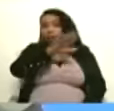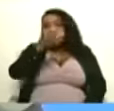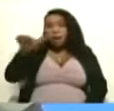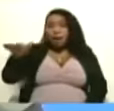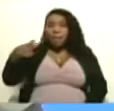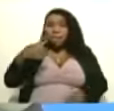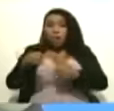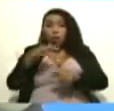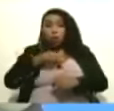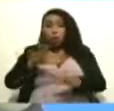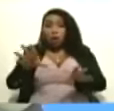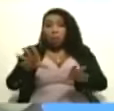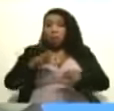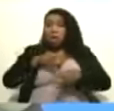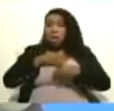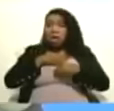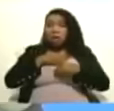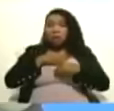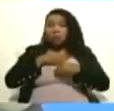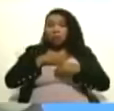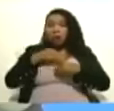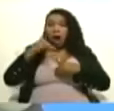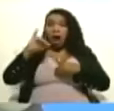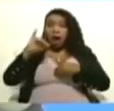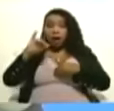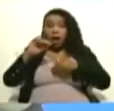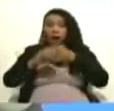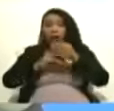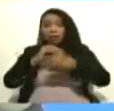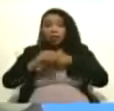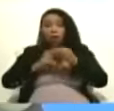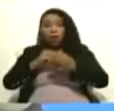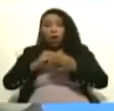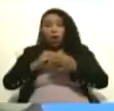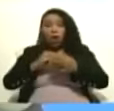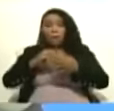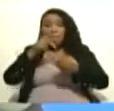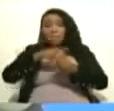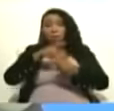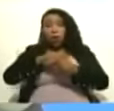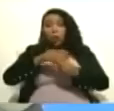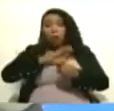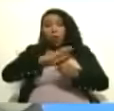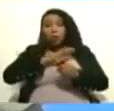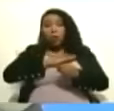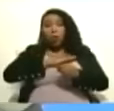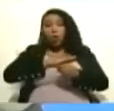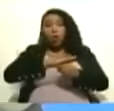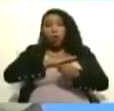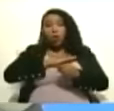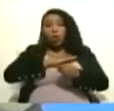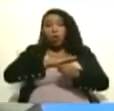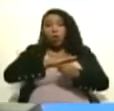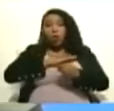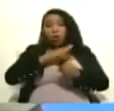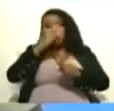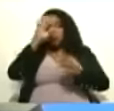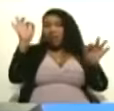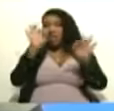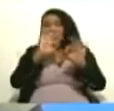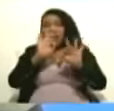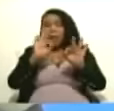menos vamos a aceptar que estén licitando o explotando petróleo en aguas que son indubitablemente